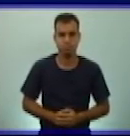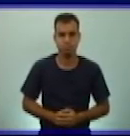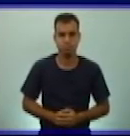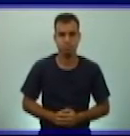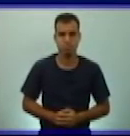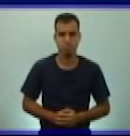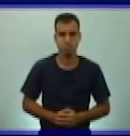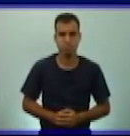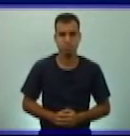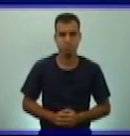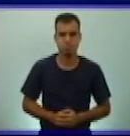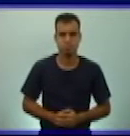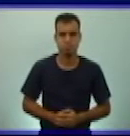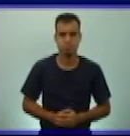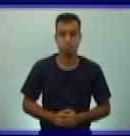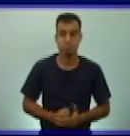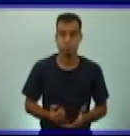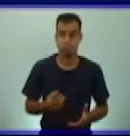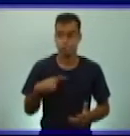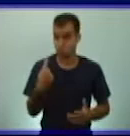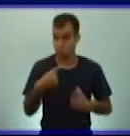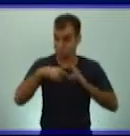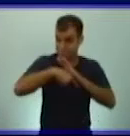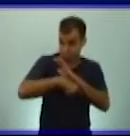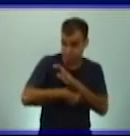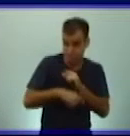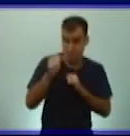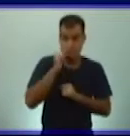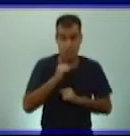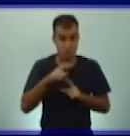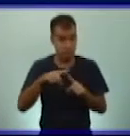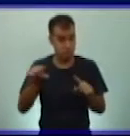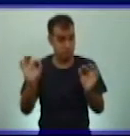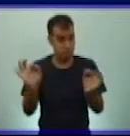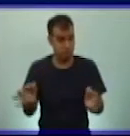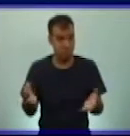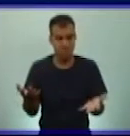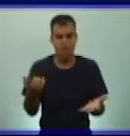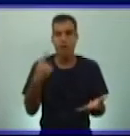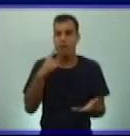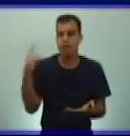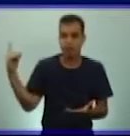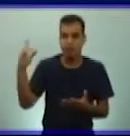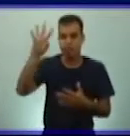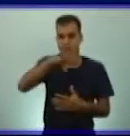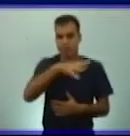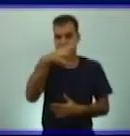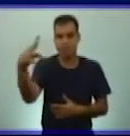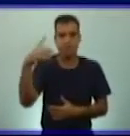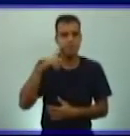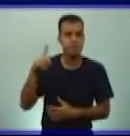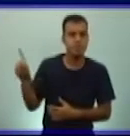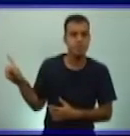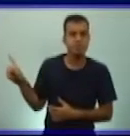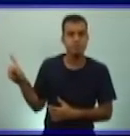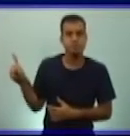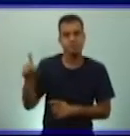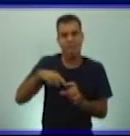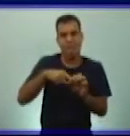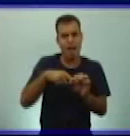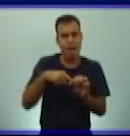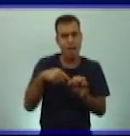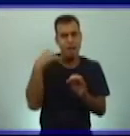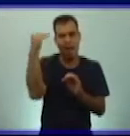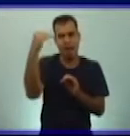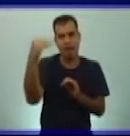ley. Y para profundizar un poco más sobre el tema, observemos la siguiente tabla que muestra esas islas y cayos